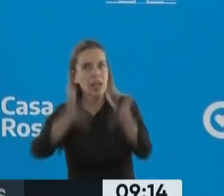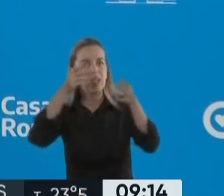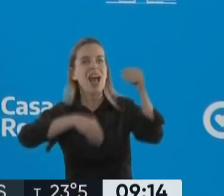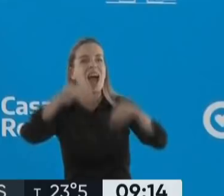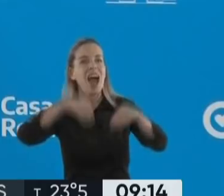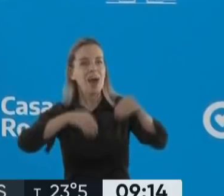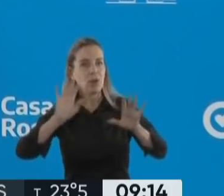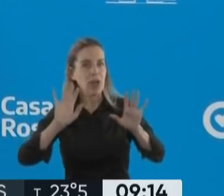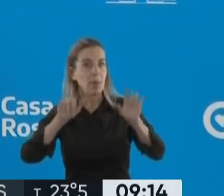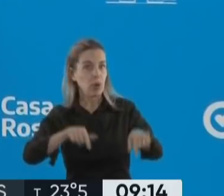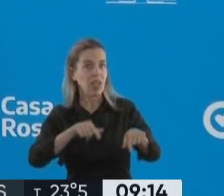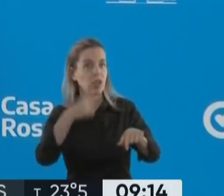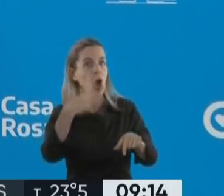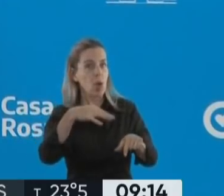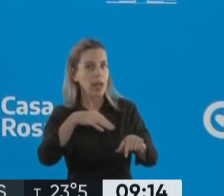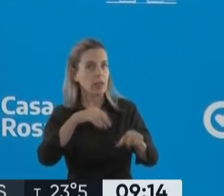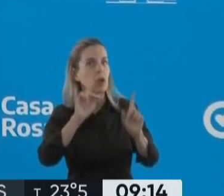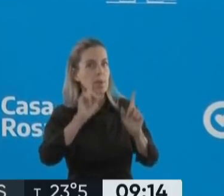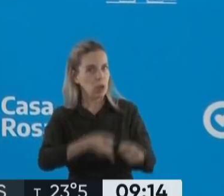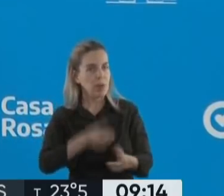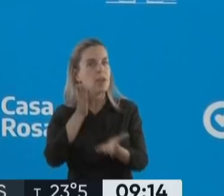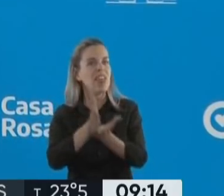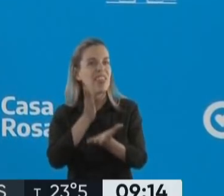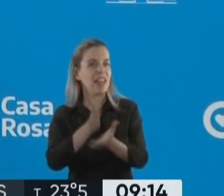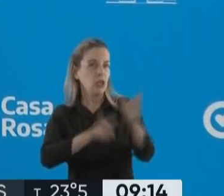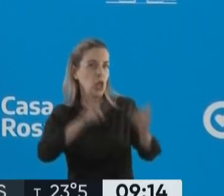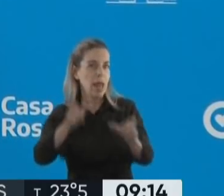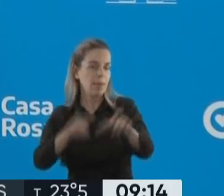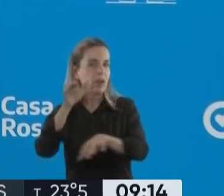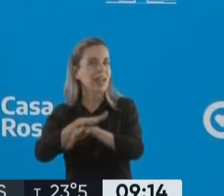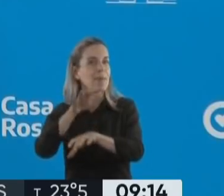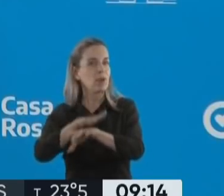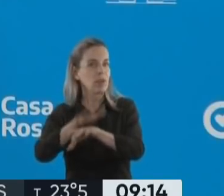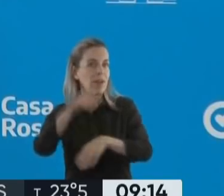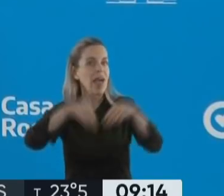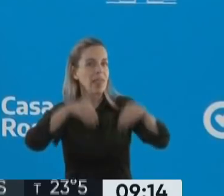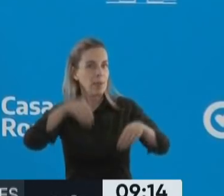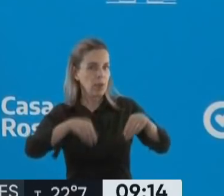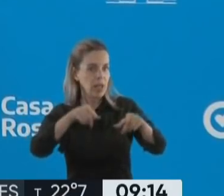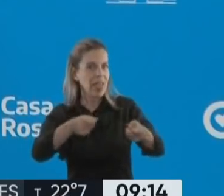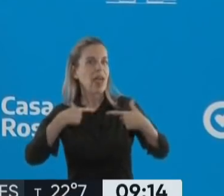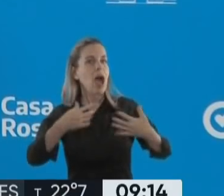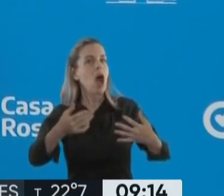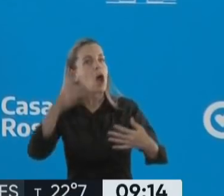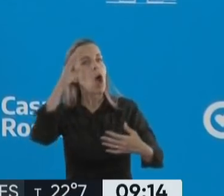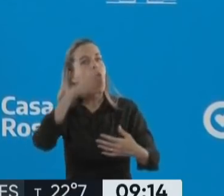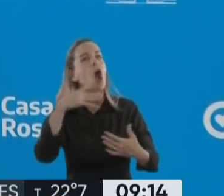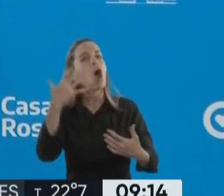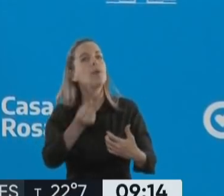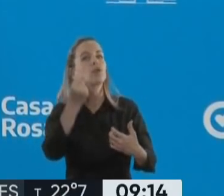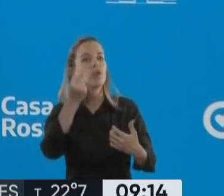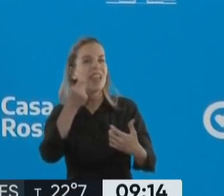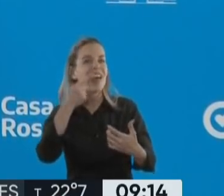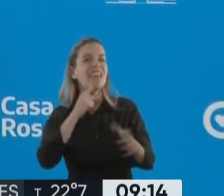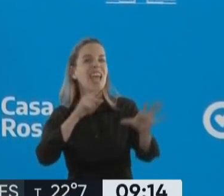no es solamente una obligación, sino que también es un derecho, es una responsabilidad y es la posibilidad de apostar por el rumbo que cada